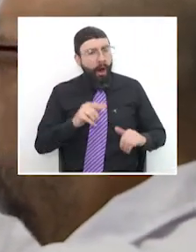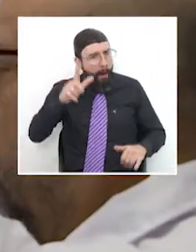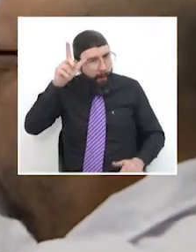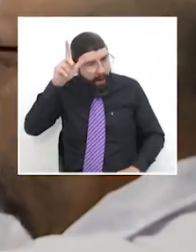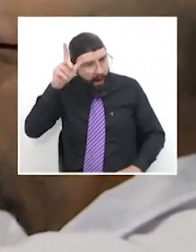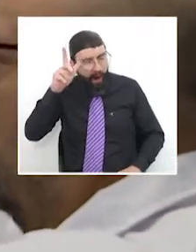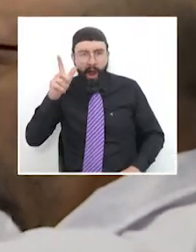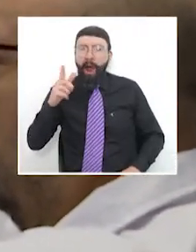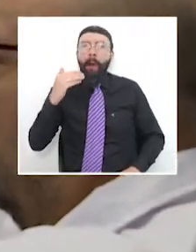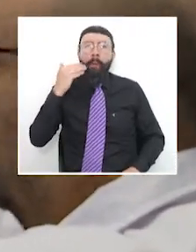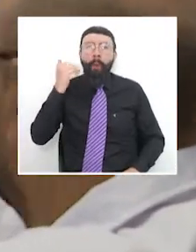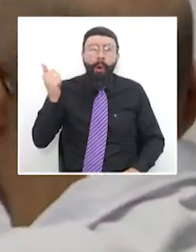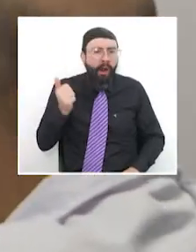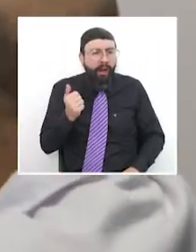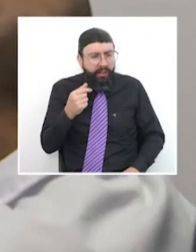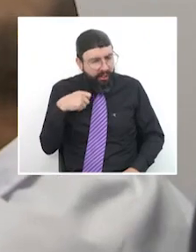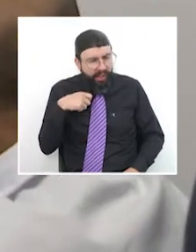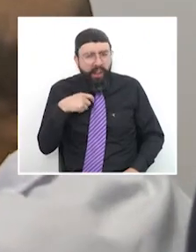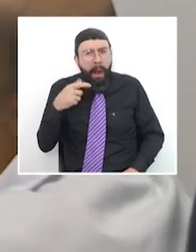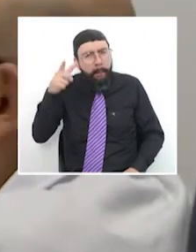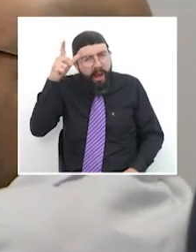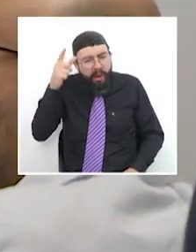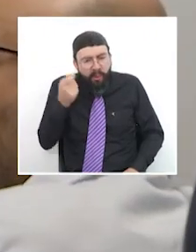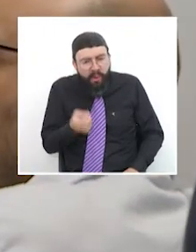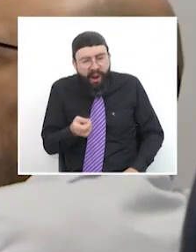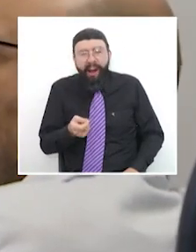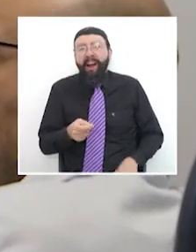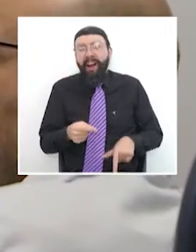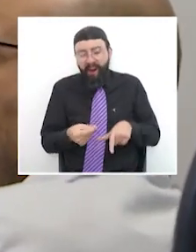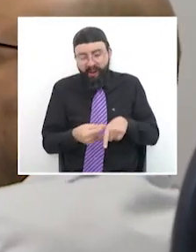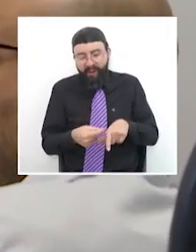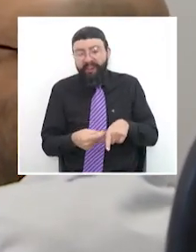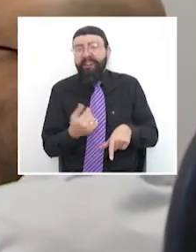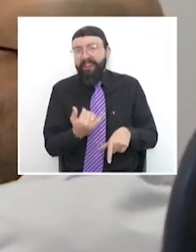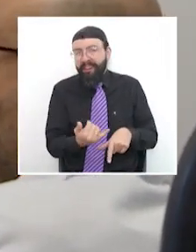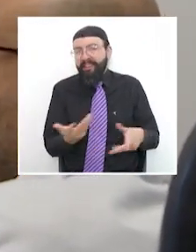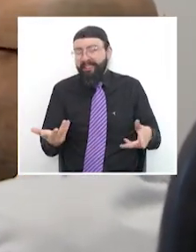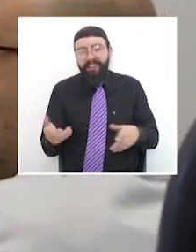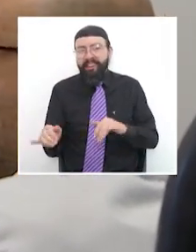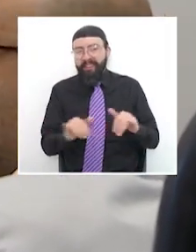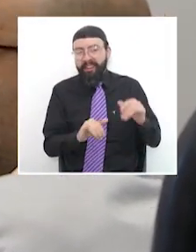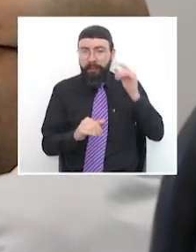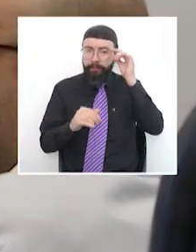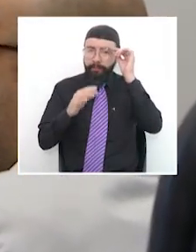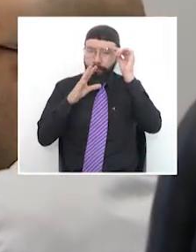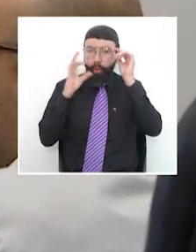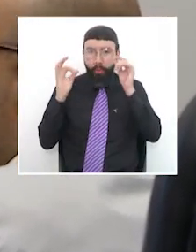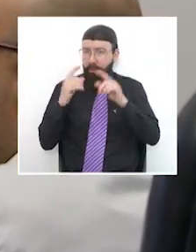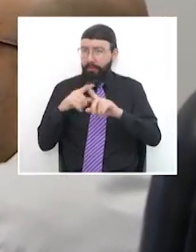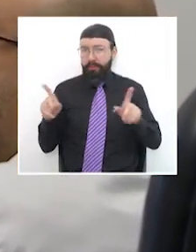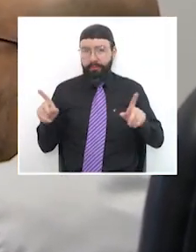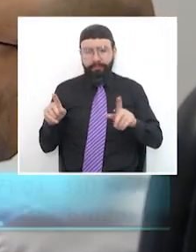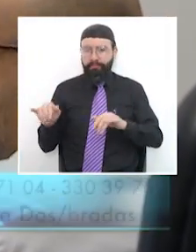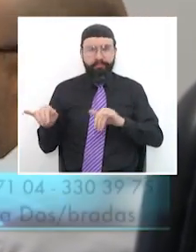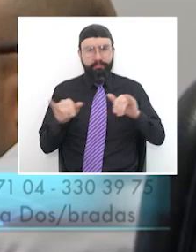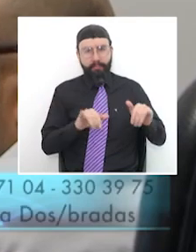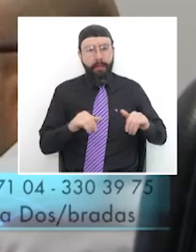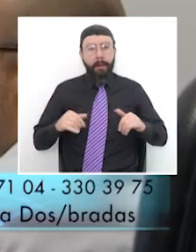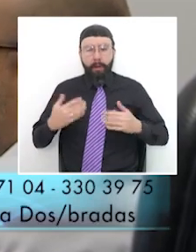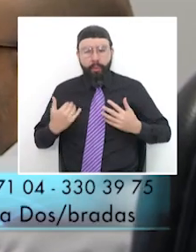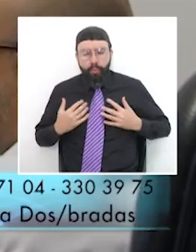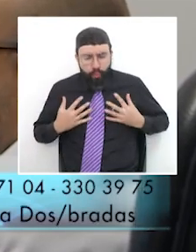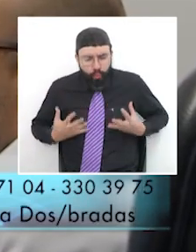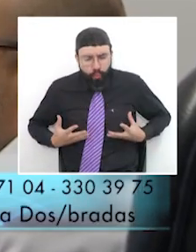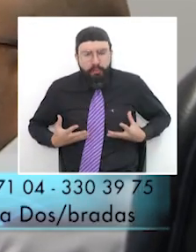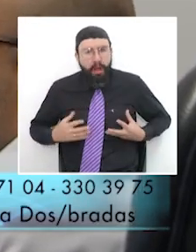mujeres tienen un pene muy pequeño que llama clítoris. Y en el hombre es distinto. No tenemos senos, pero tenemos glándula mamaria. Es muy